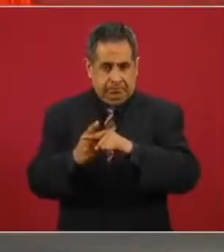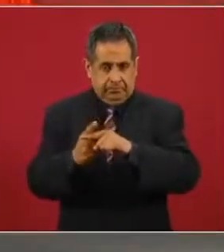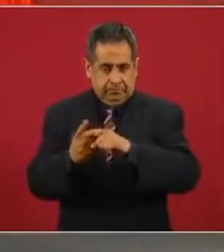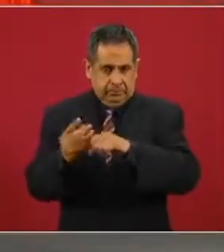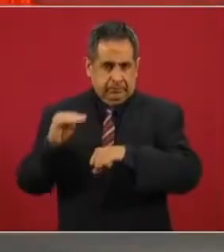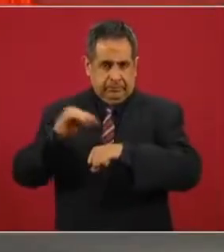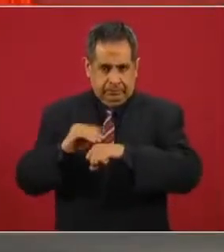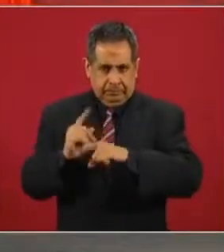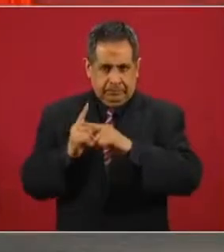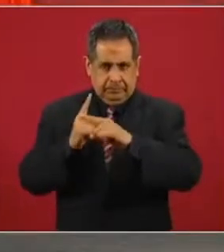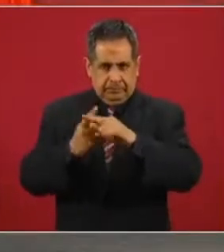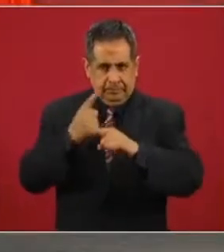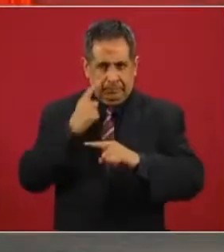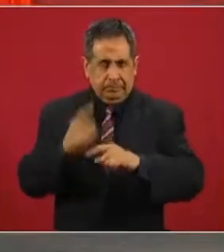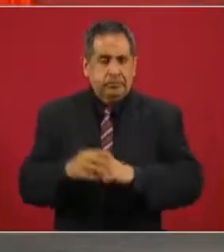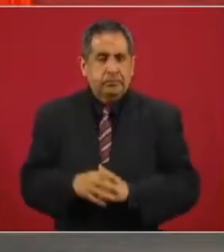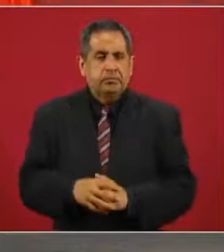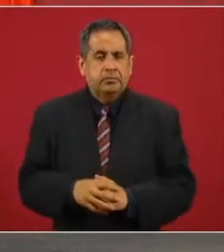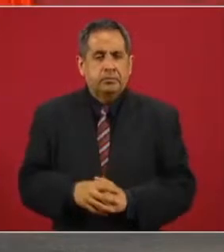Si suman